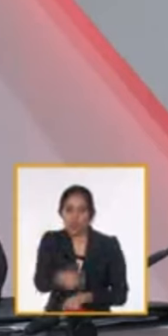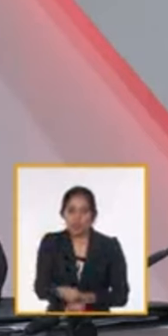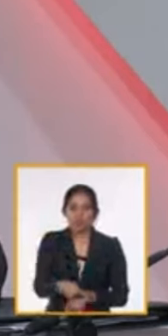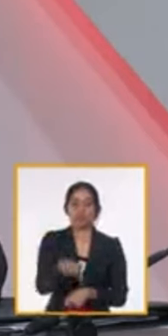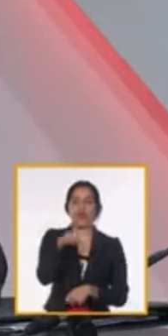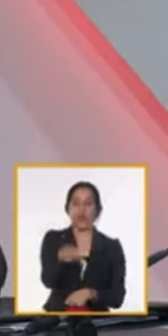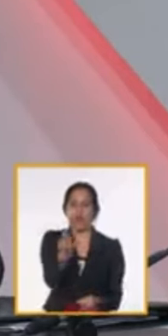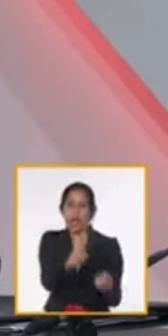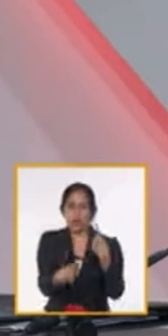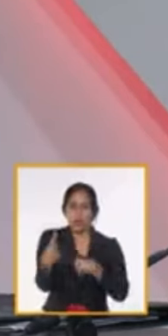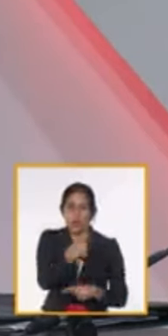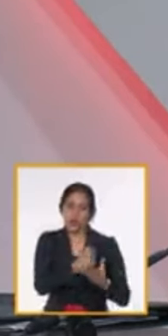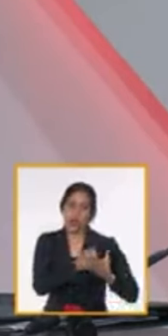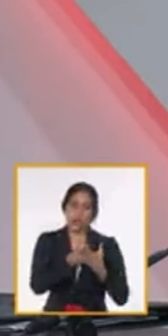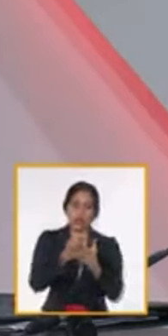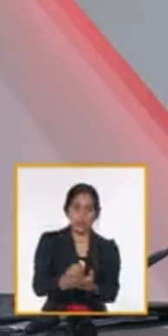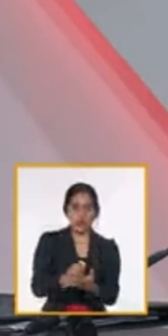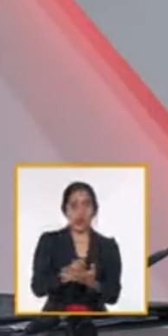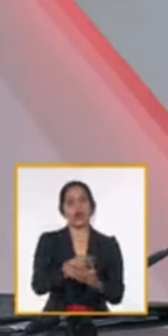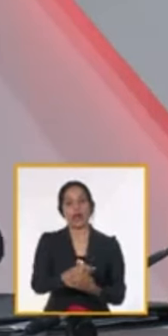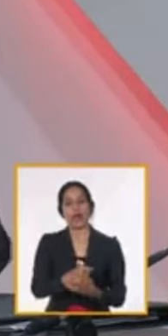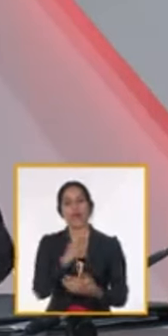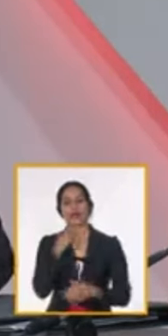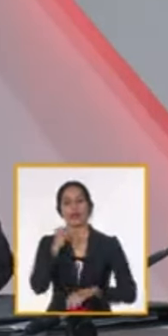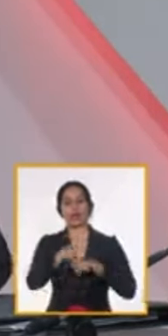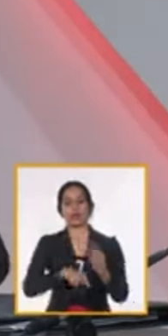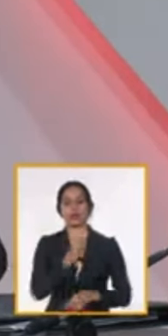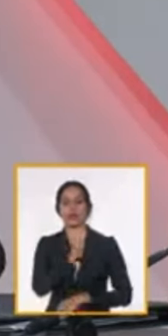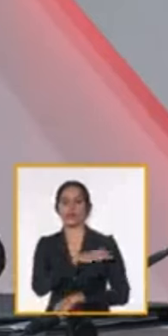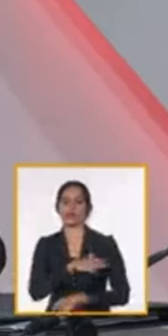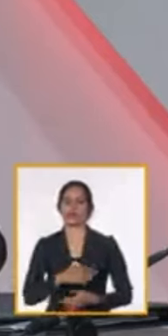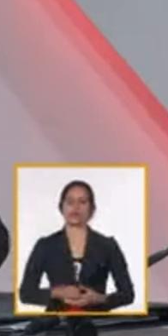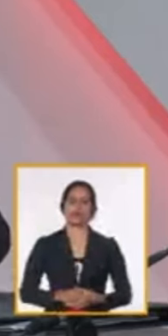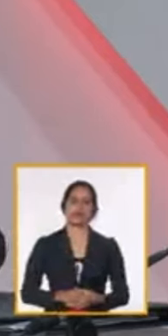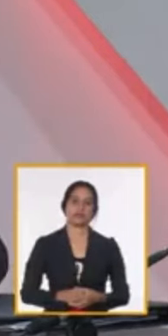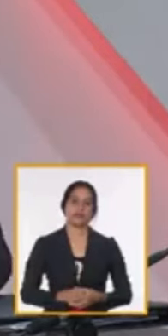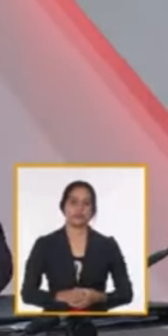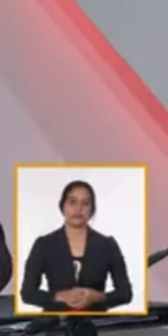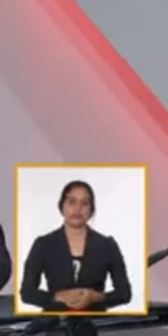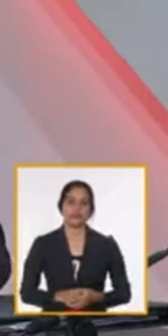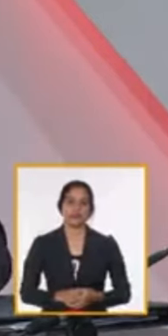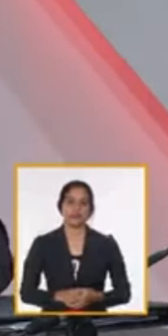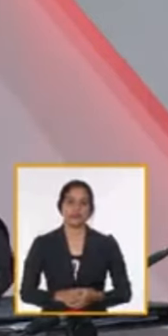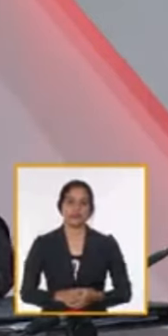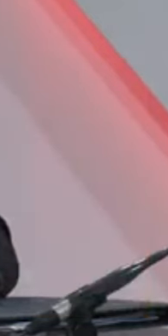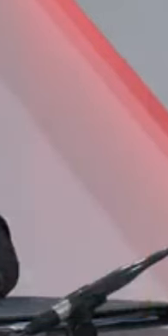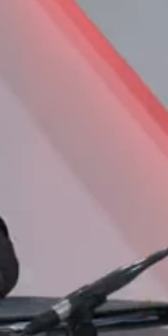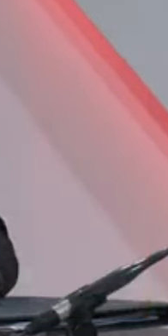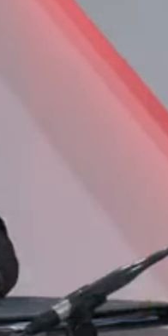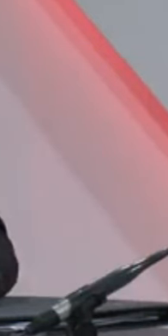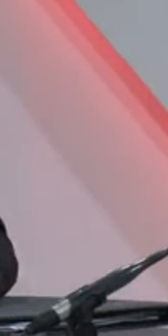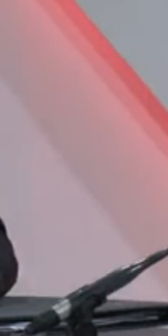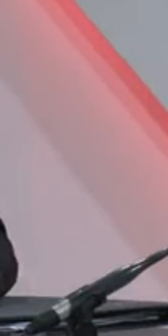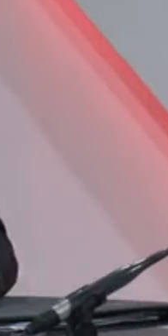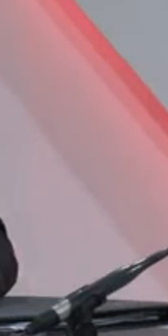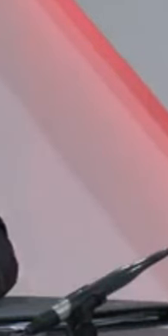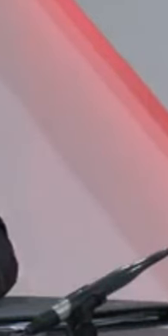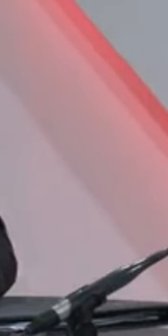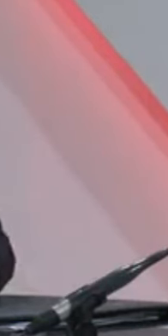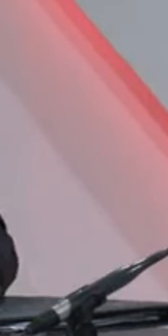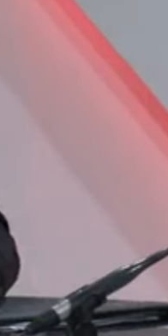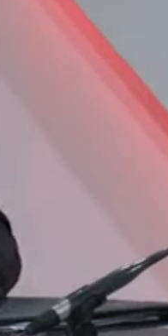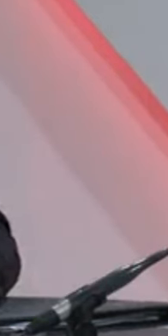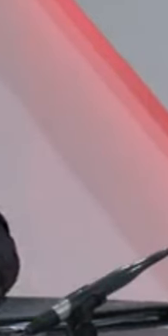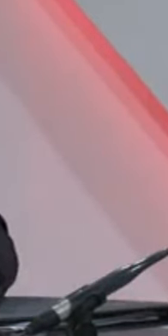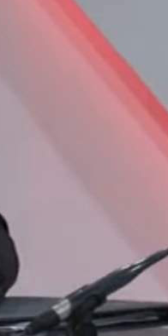expresión de solidaridad con el pueblo palestino y de rechazo al genocidio de los estudiantes y de jóvenes estadounidenses,